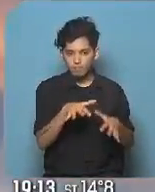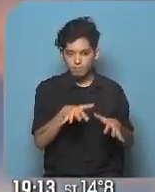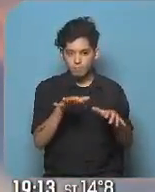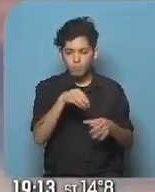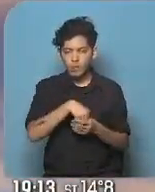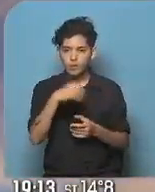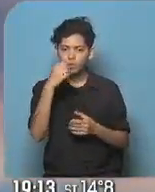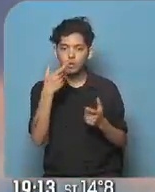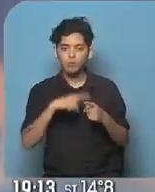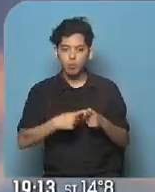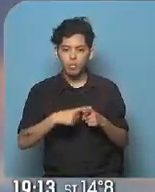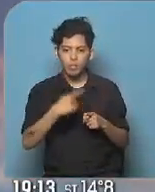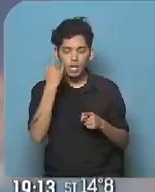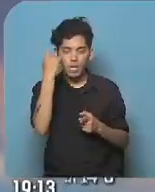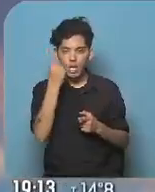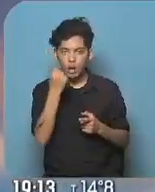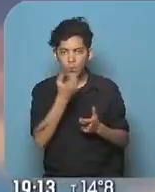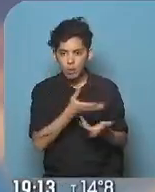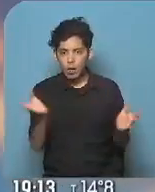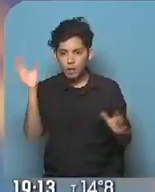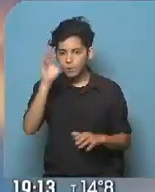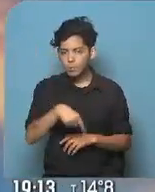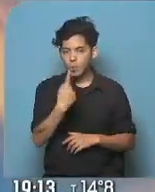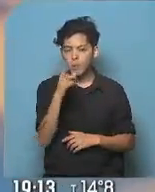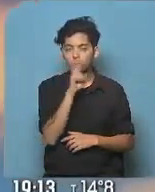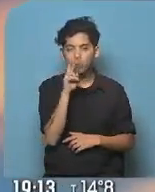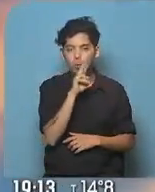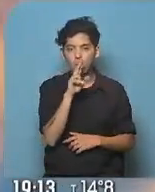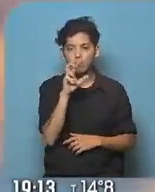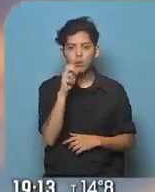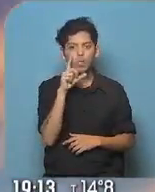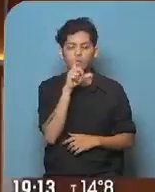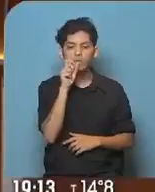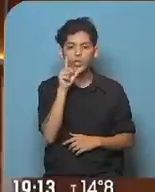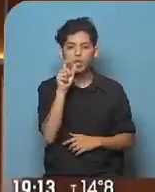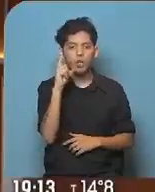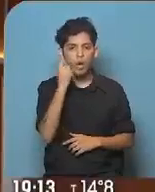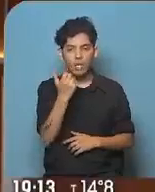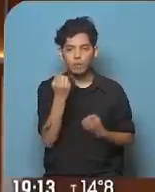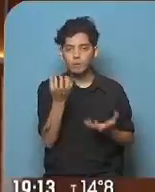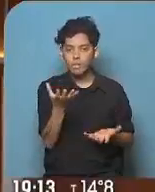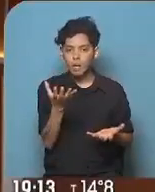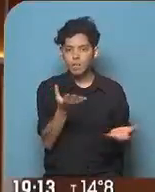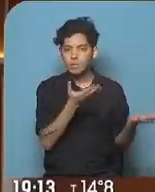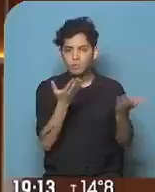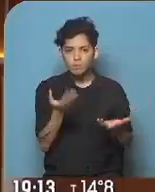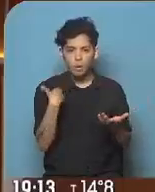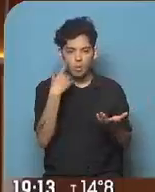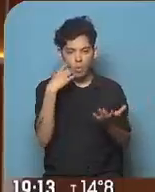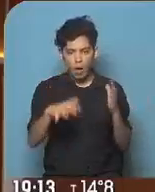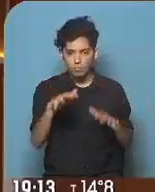económico aquí está ingresando se trata de exit lavín care politóloga que tal bienvenidas bueno qué día movido